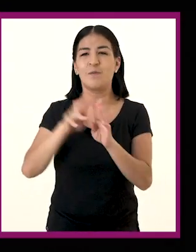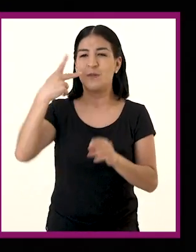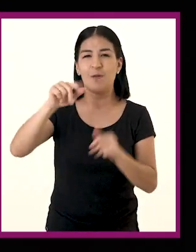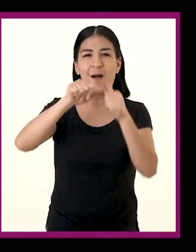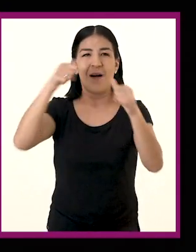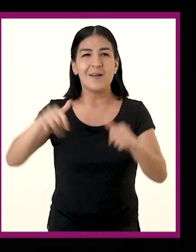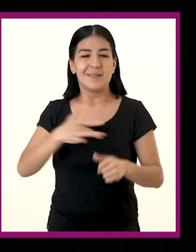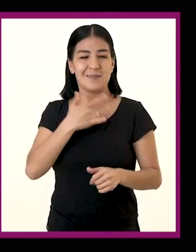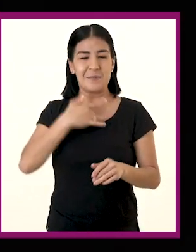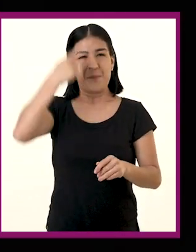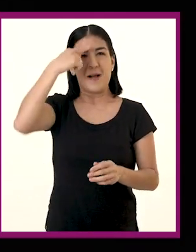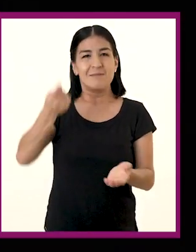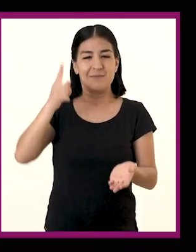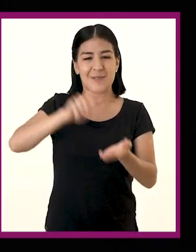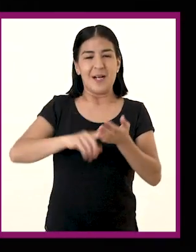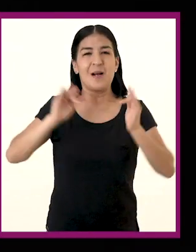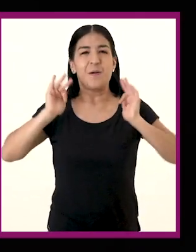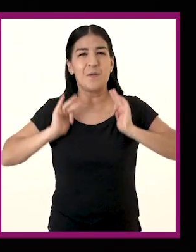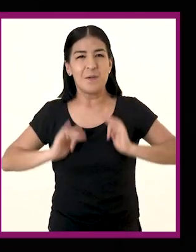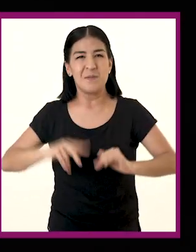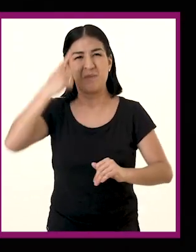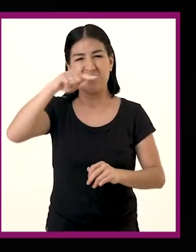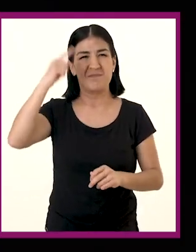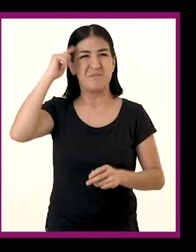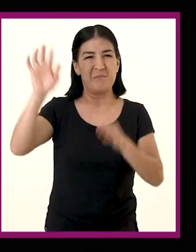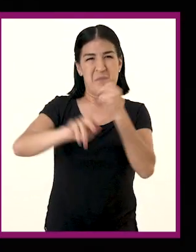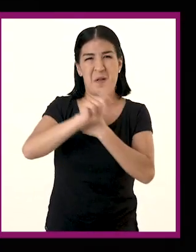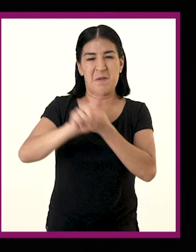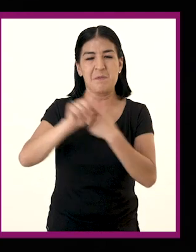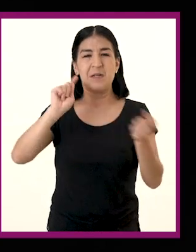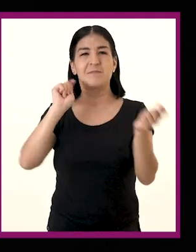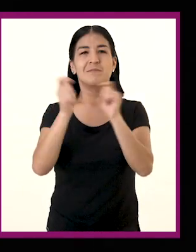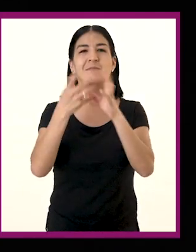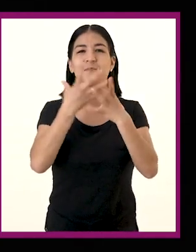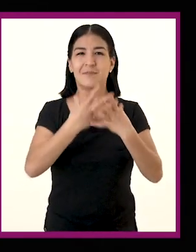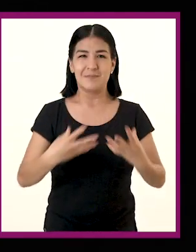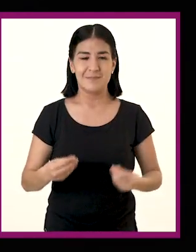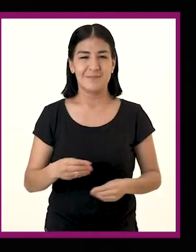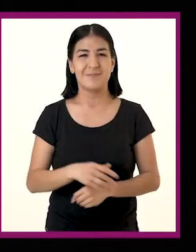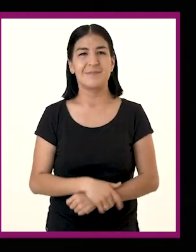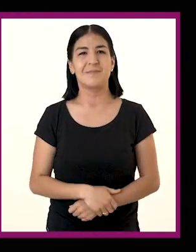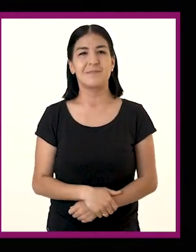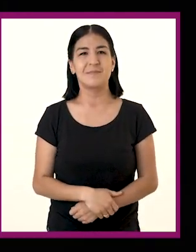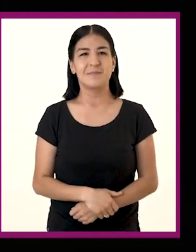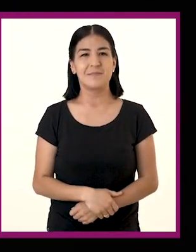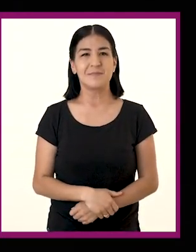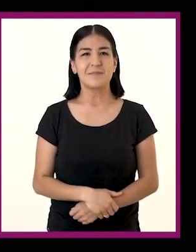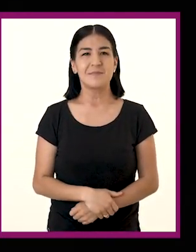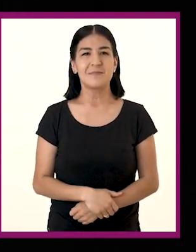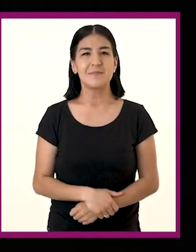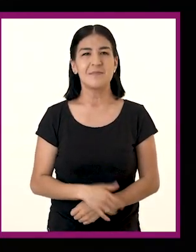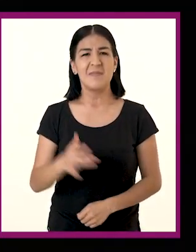arte, con una finalidad curativa que propone resolver trastornos.